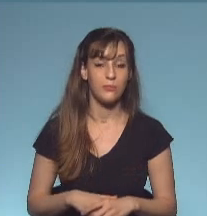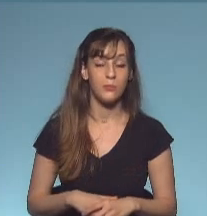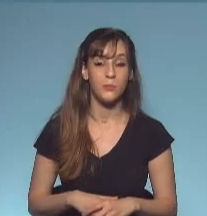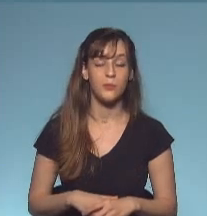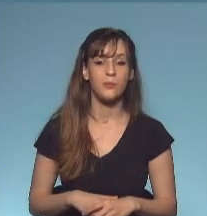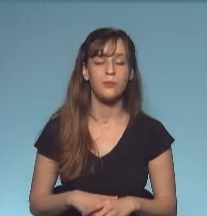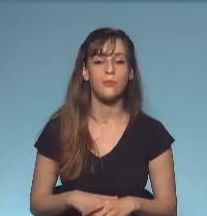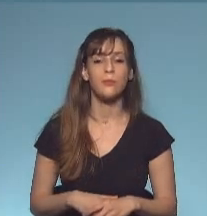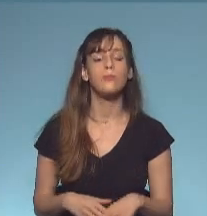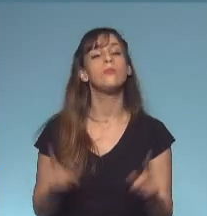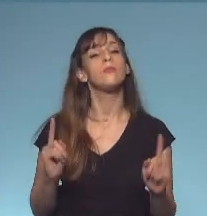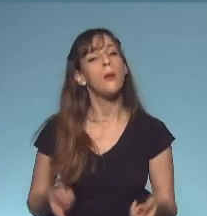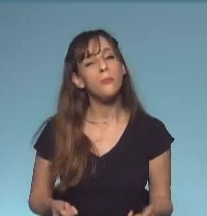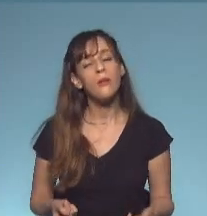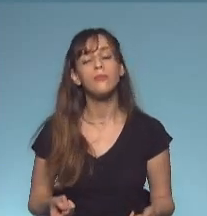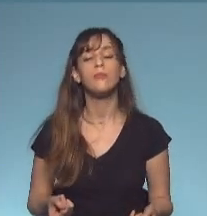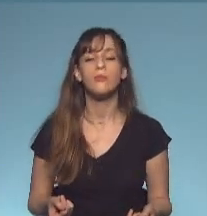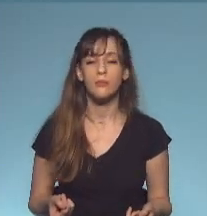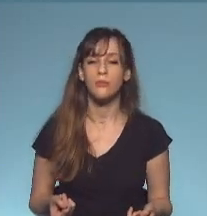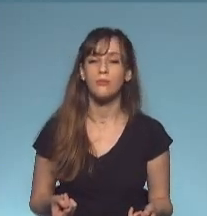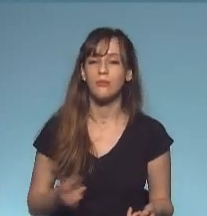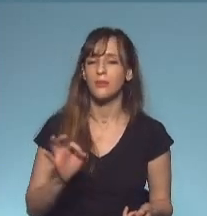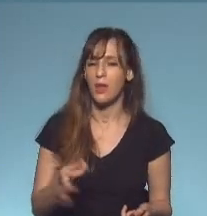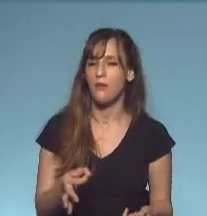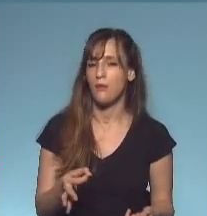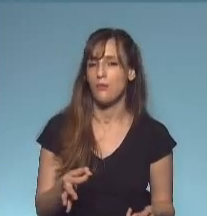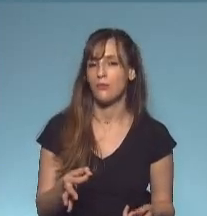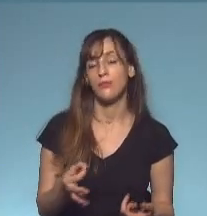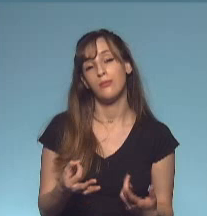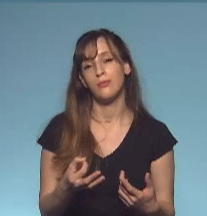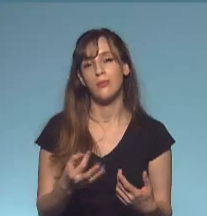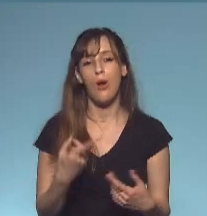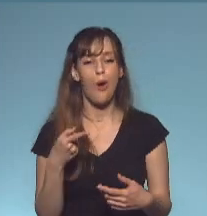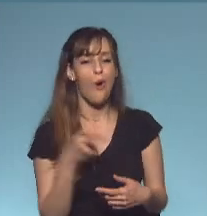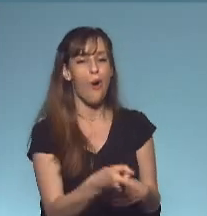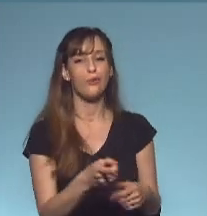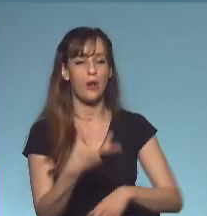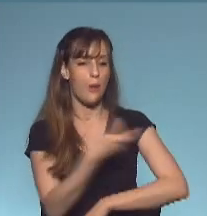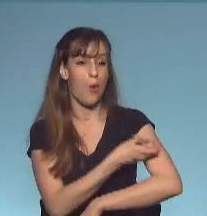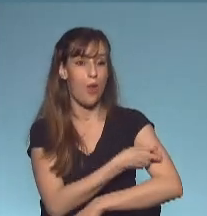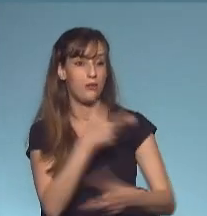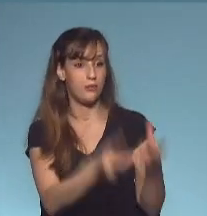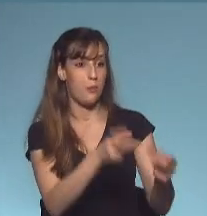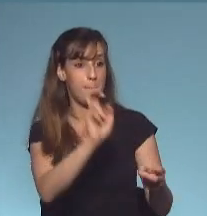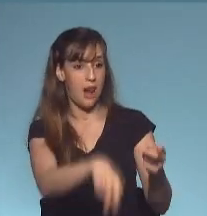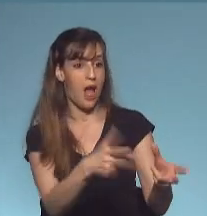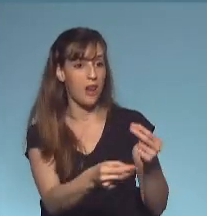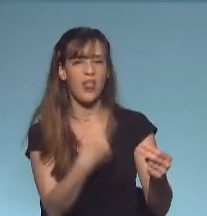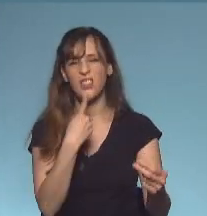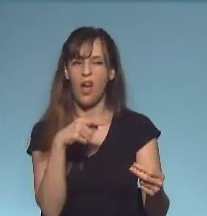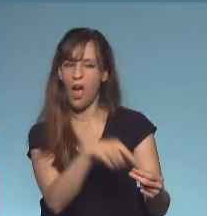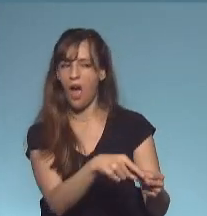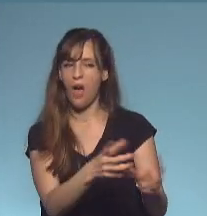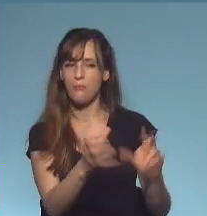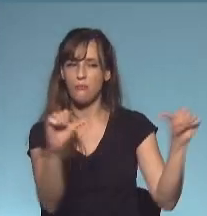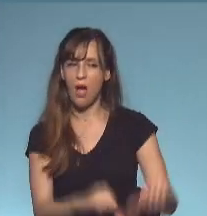Sabemos también que atacaron el proceso de vacunación. Primero a la vacuna misma, diciendo que era veneno,